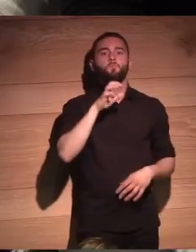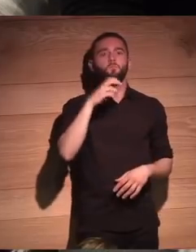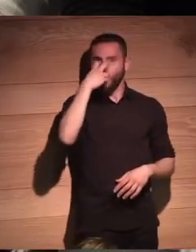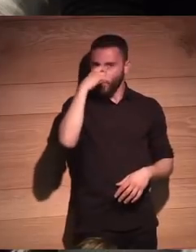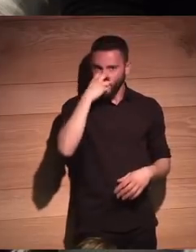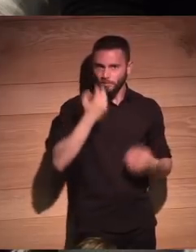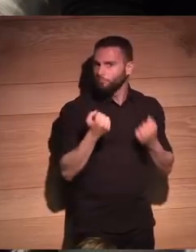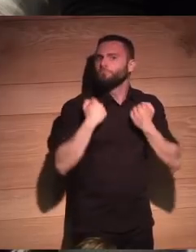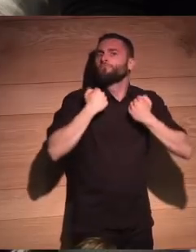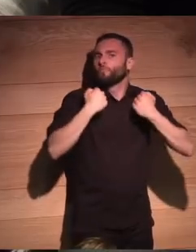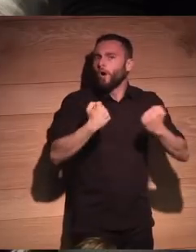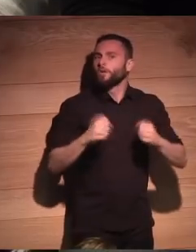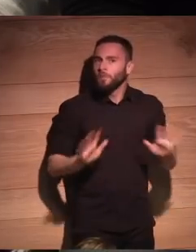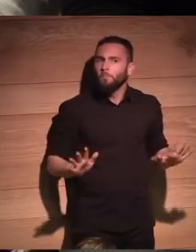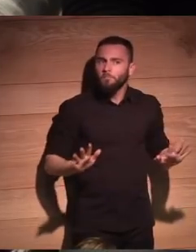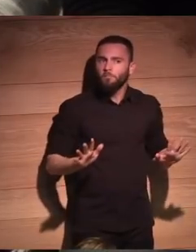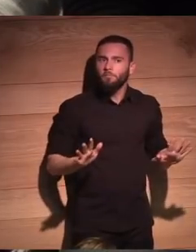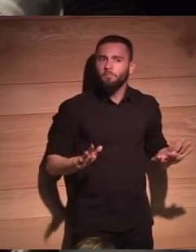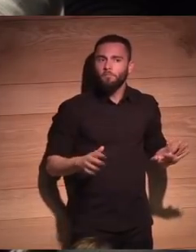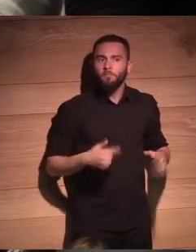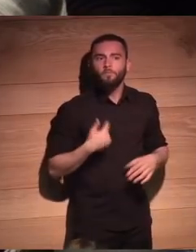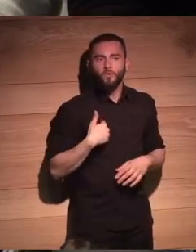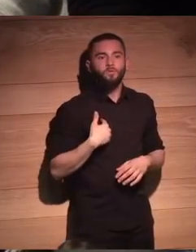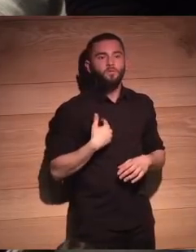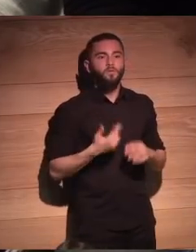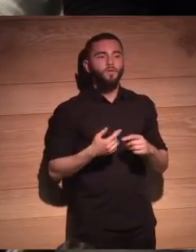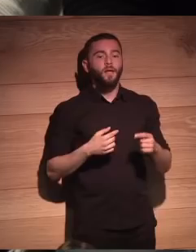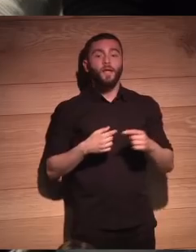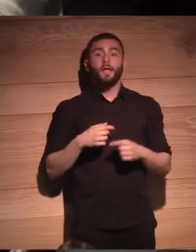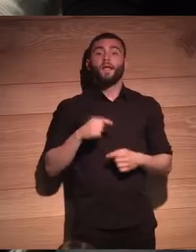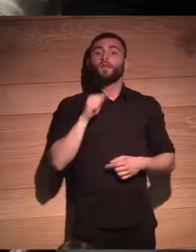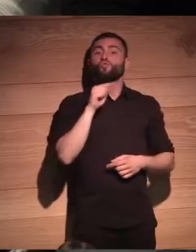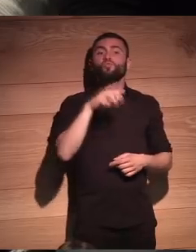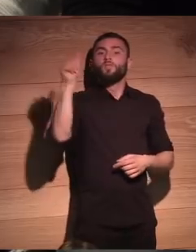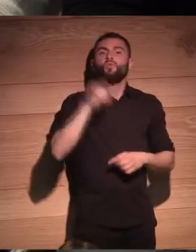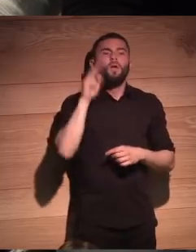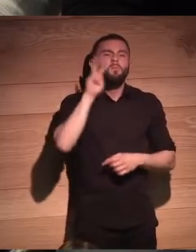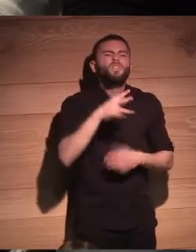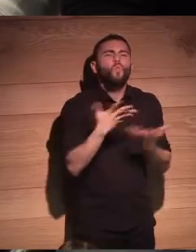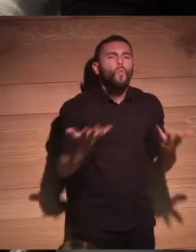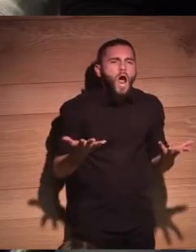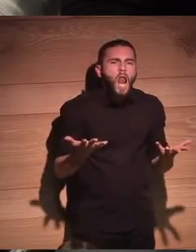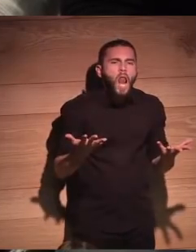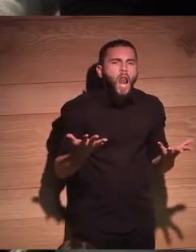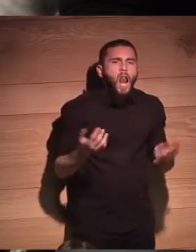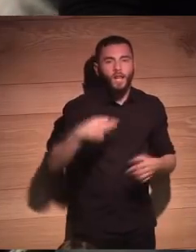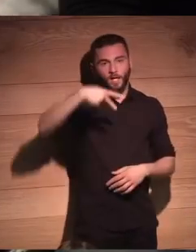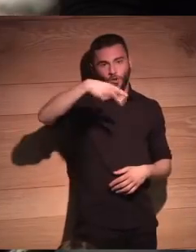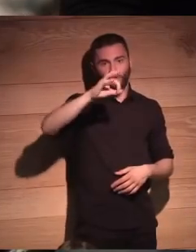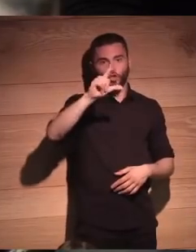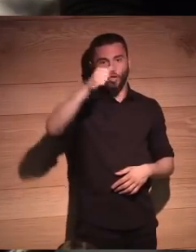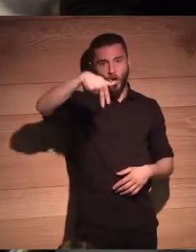curiosidad. Y la verdad es que igual yo creo que lo voy a consultar. ¿Cuál de las pelis viste? ¿Alguna de Nolan? Sí, la primera.